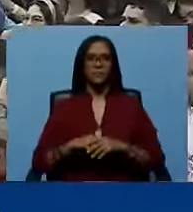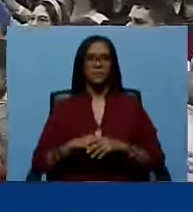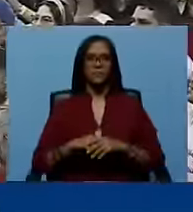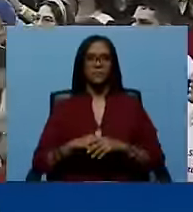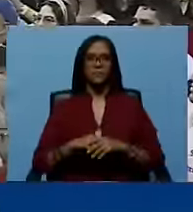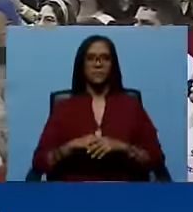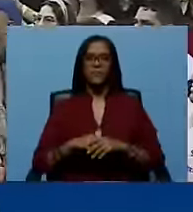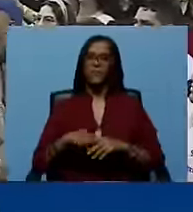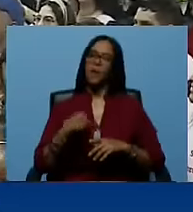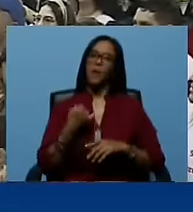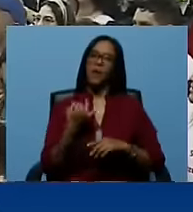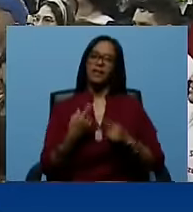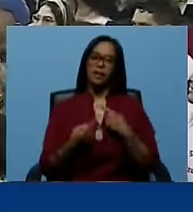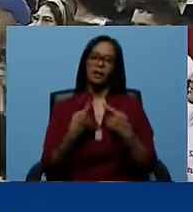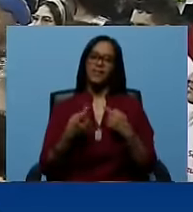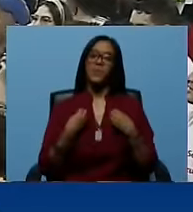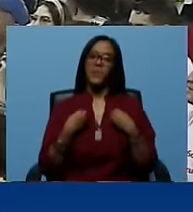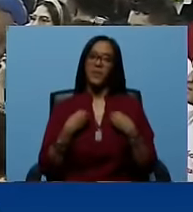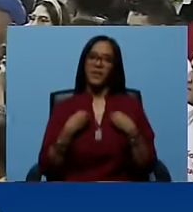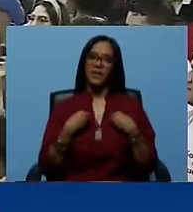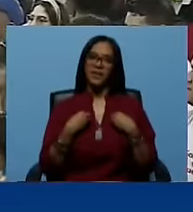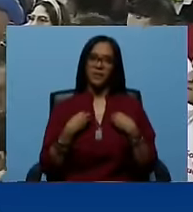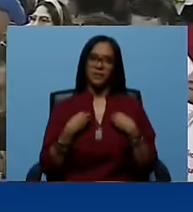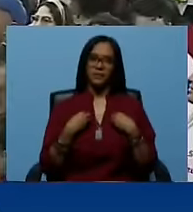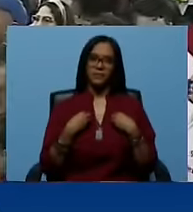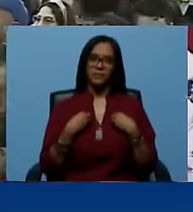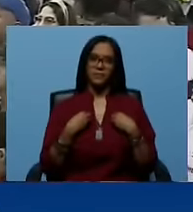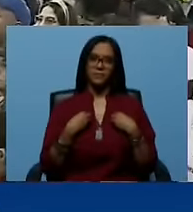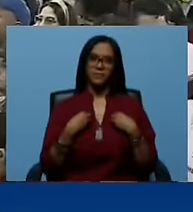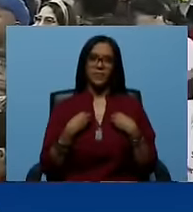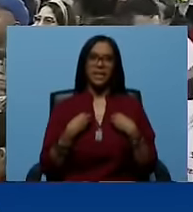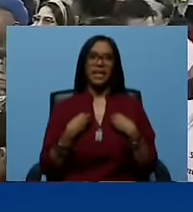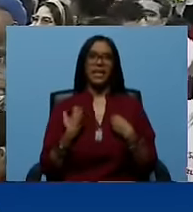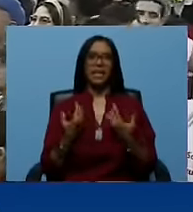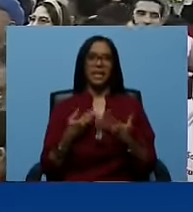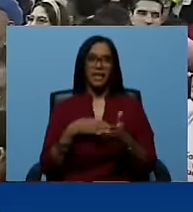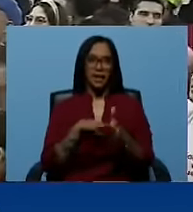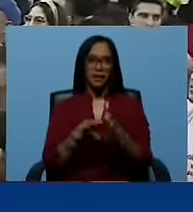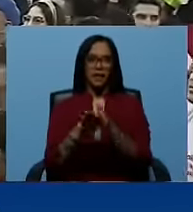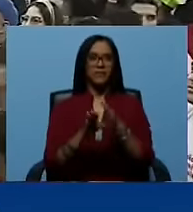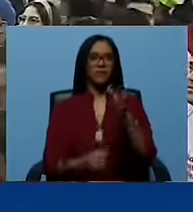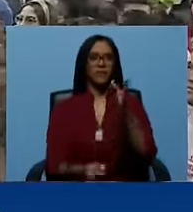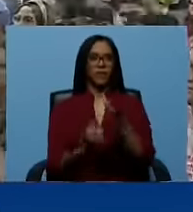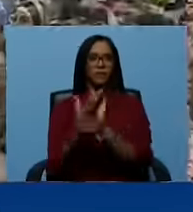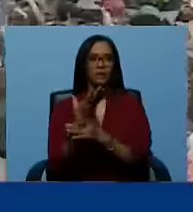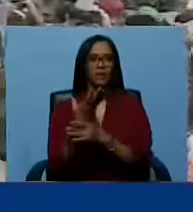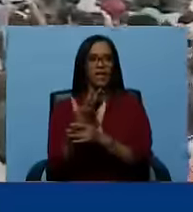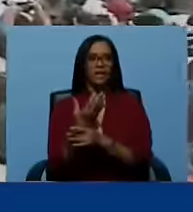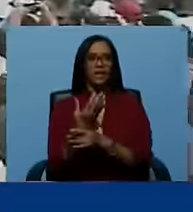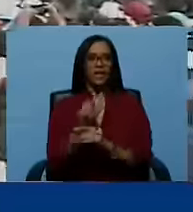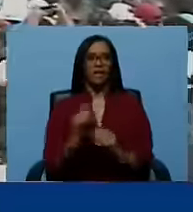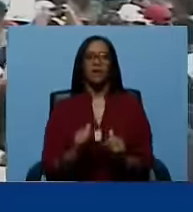¿Y cuántas cosas hemos vivido? Y del paso fundacional